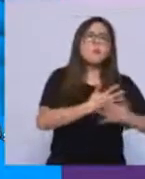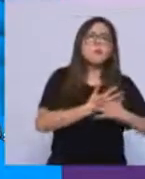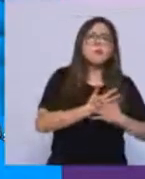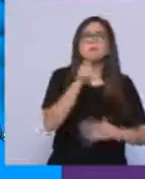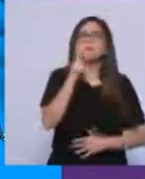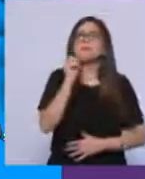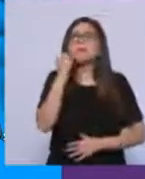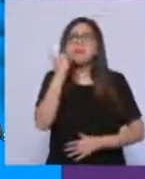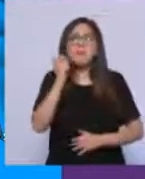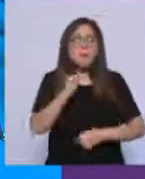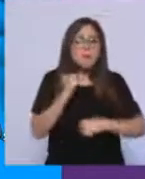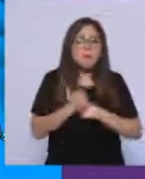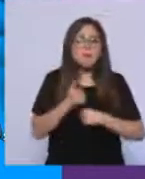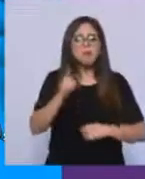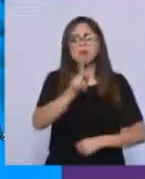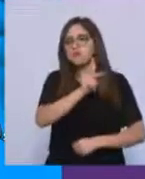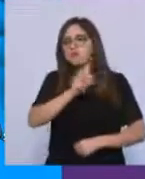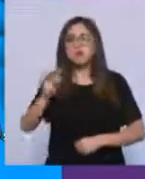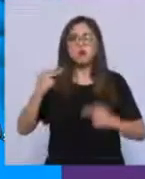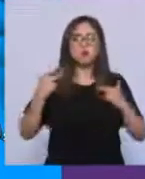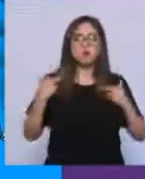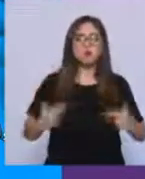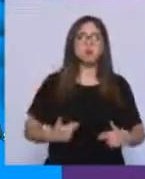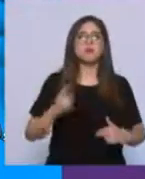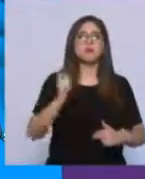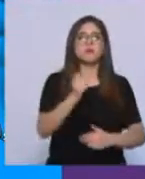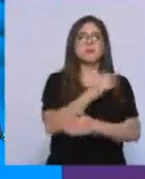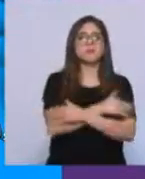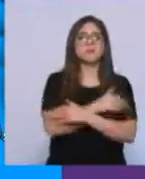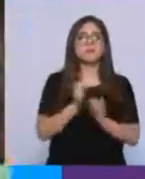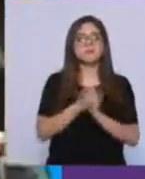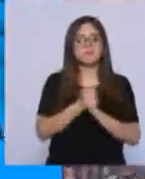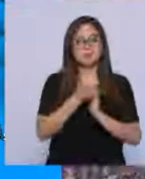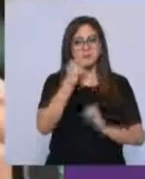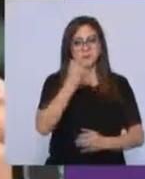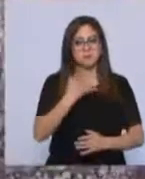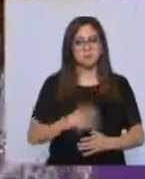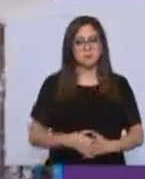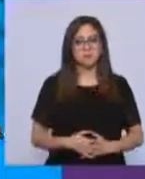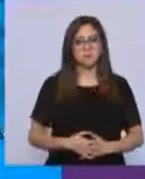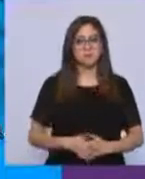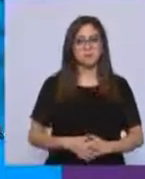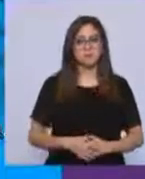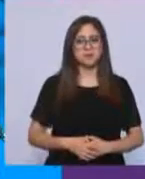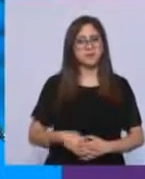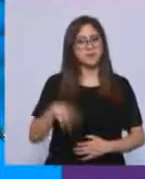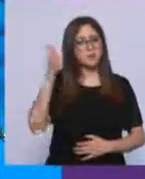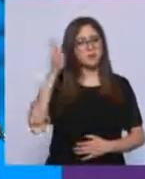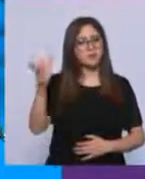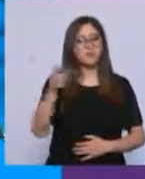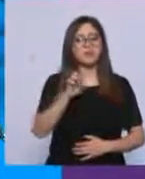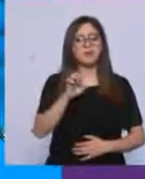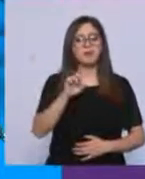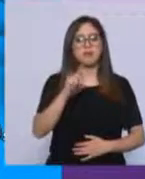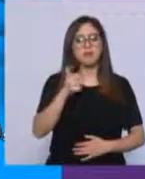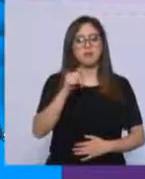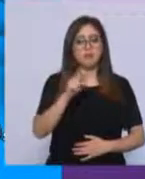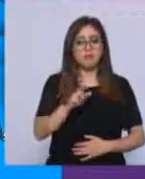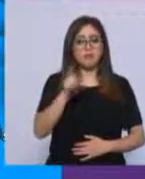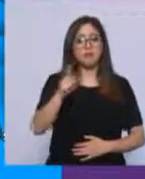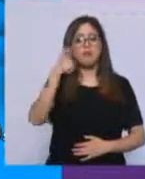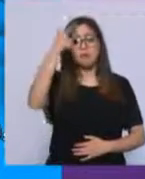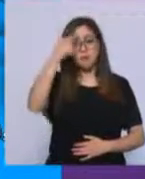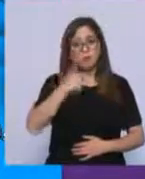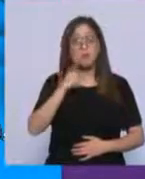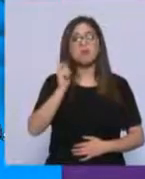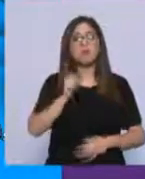quieras. Simplemente somos seres humanos. Les mando un fuerte abrazo y un beso. Hola, ¿qué tal? Yo soy Edgar Hernández y por las noches